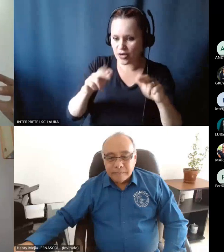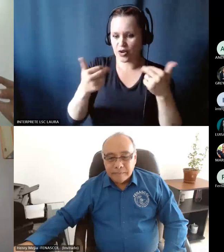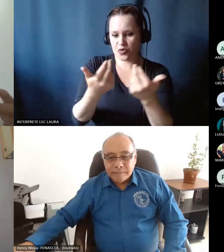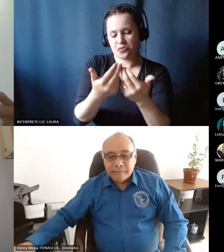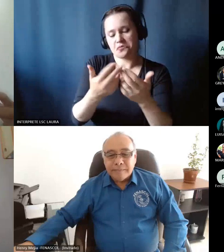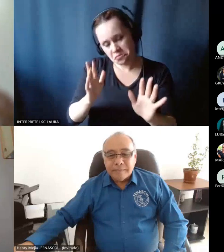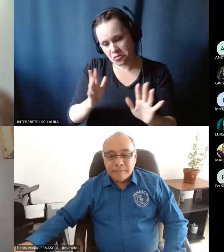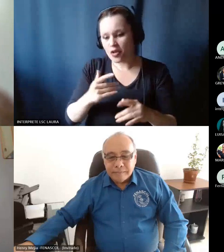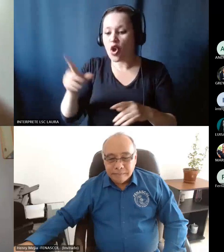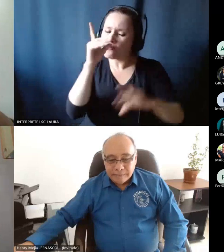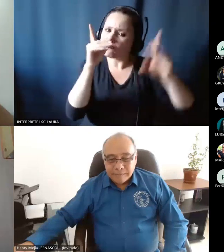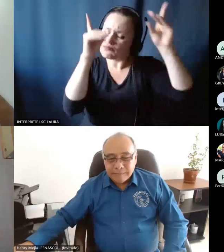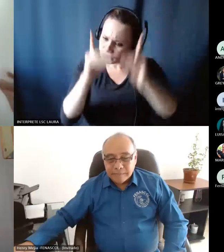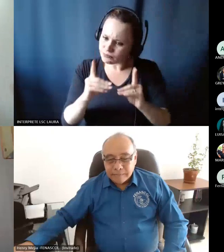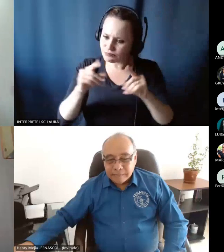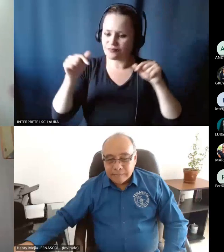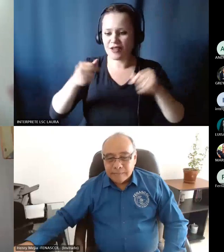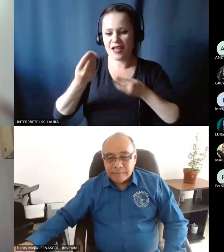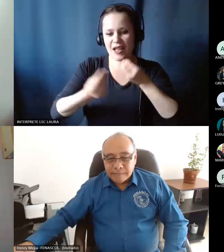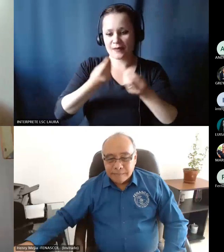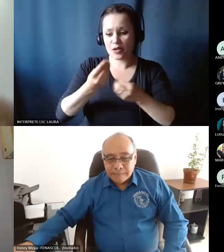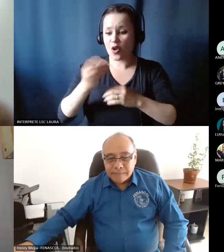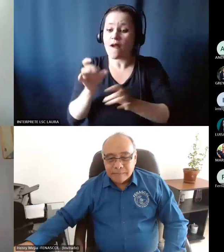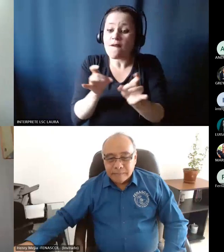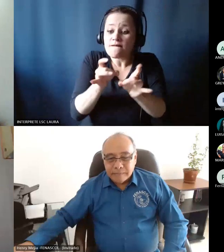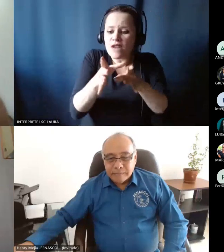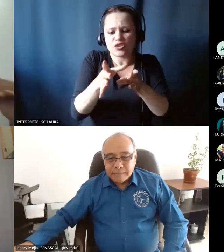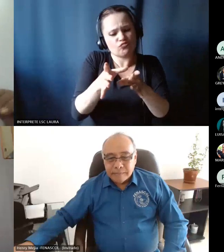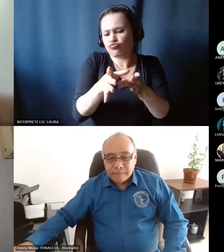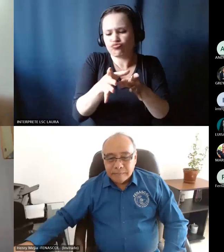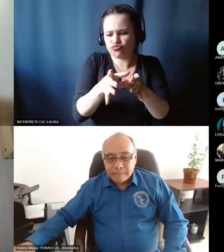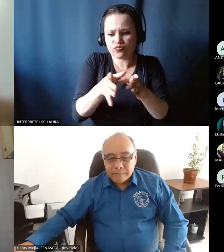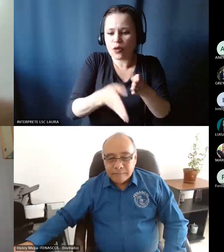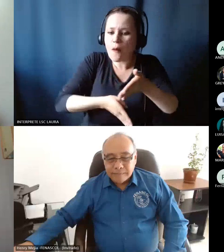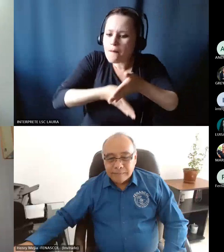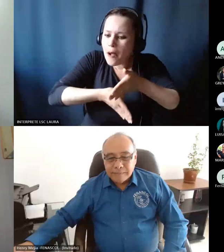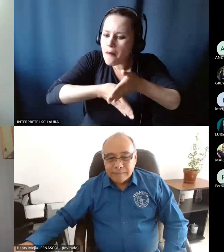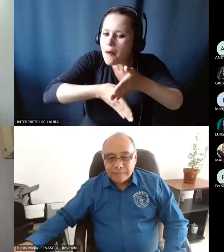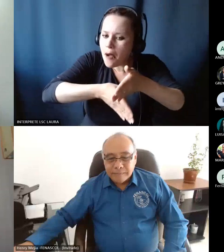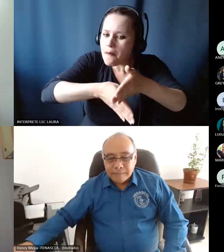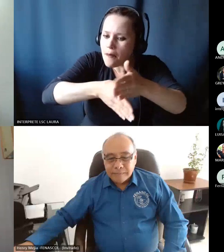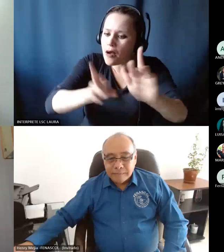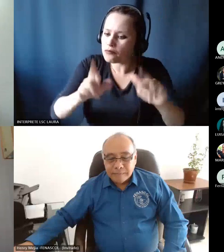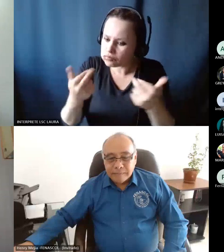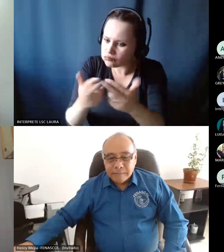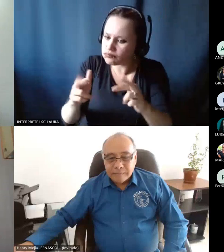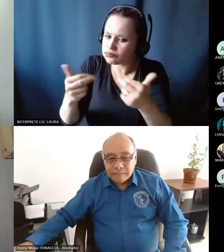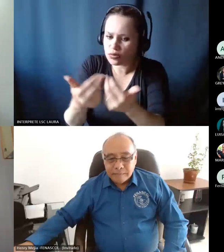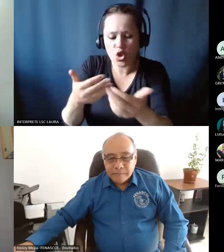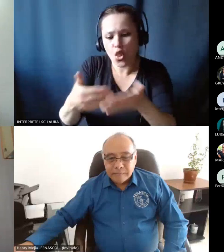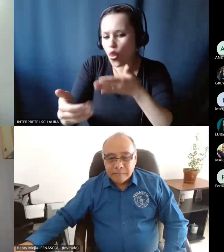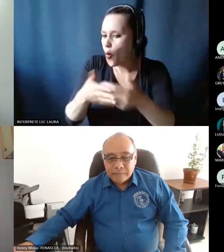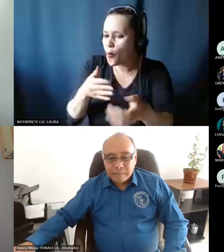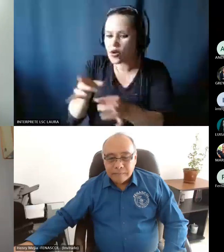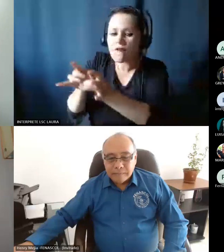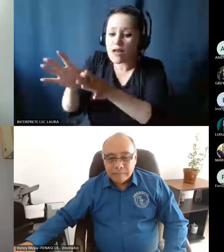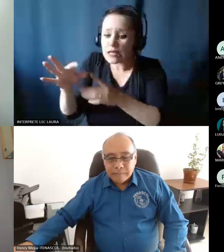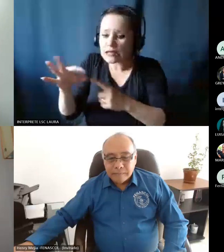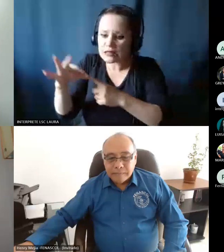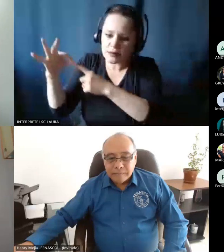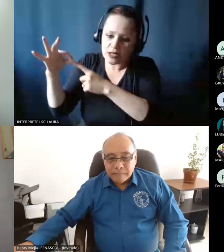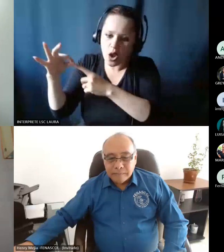hacerlo porque finalmente más que una fecha debe ser un continuo un constante no importa si es solo una fecha